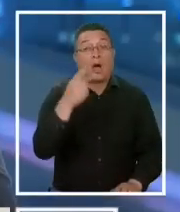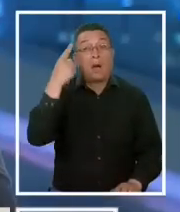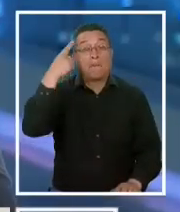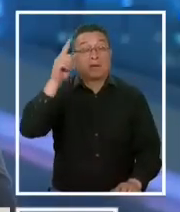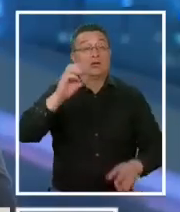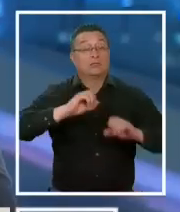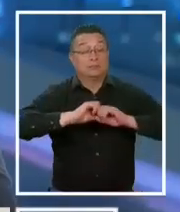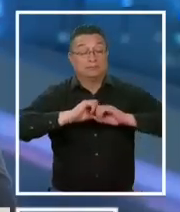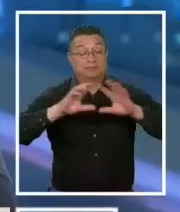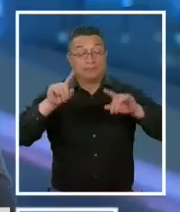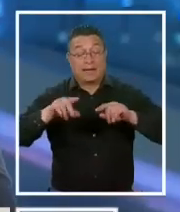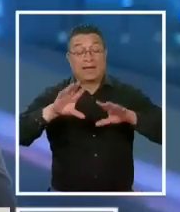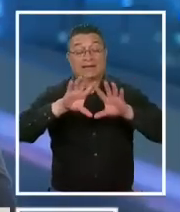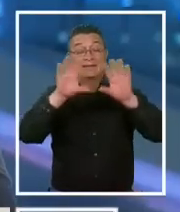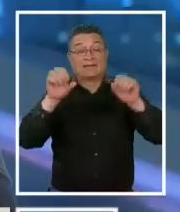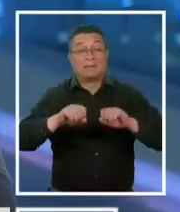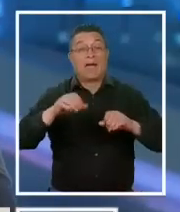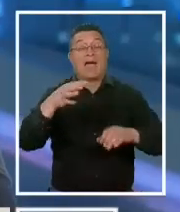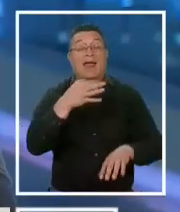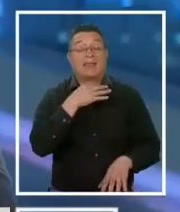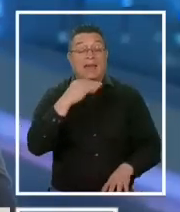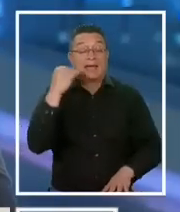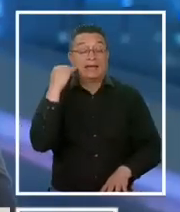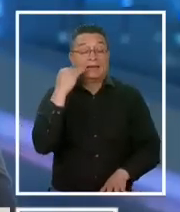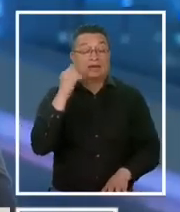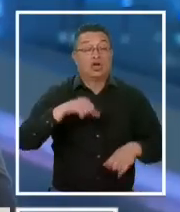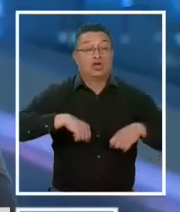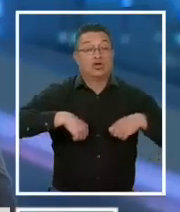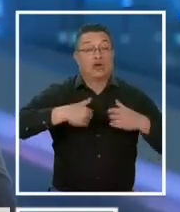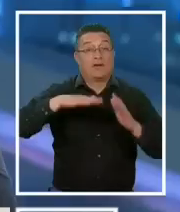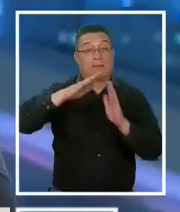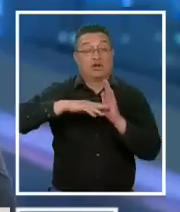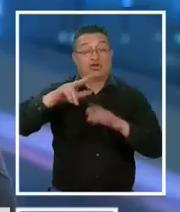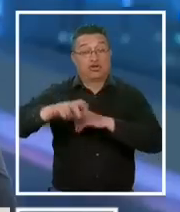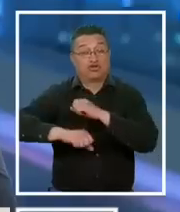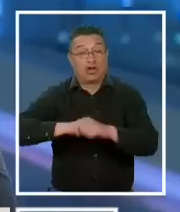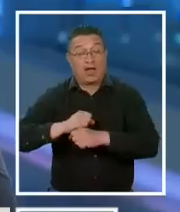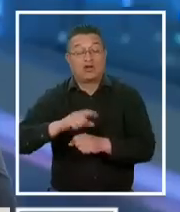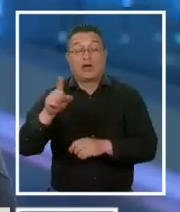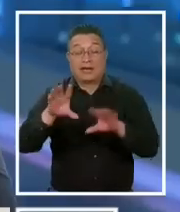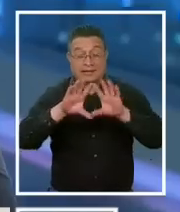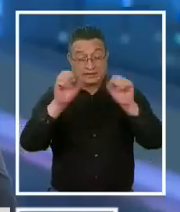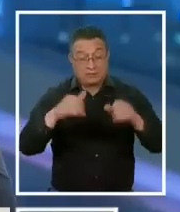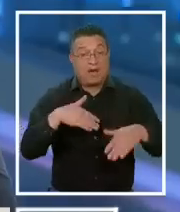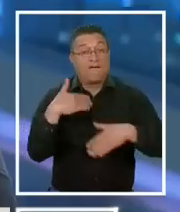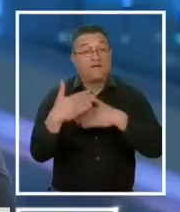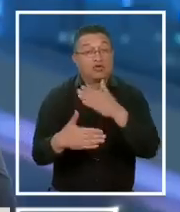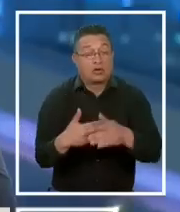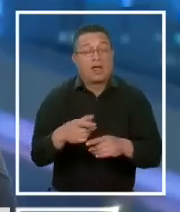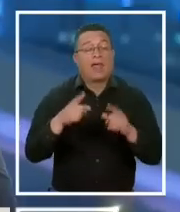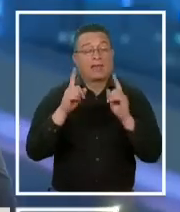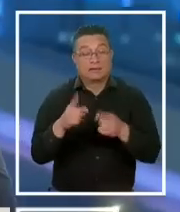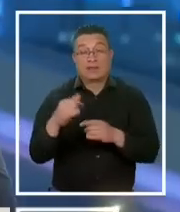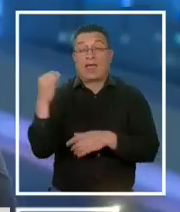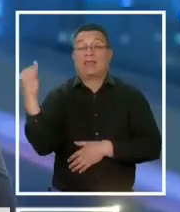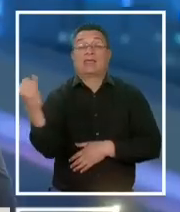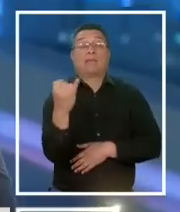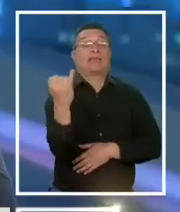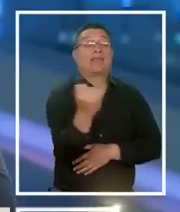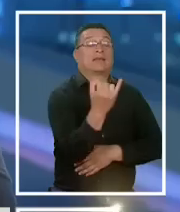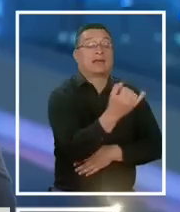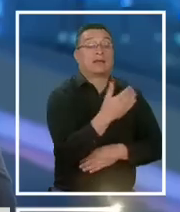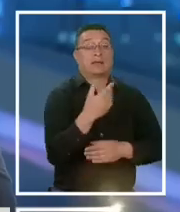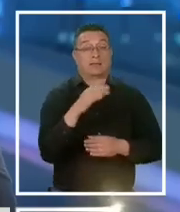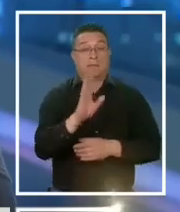cuando definimos crear un sistema de garantías de la niñez y la adolescencia el sistema para que funcione implica la interdependencia de sus miembros